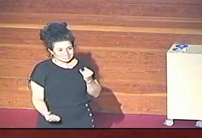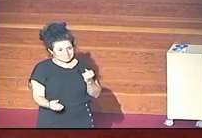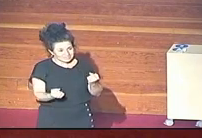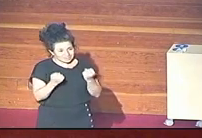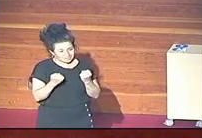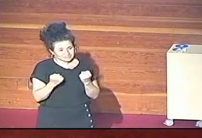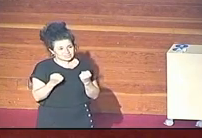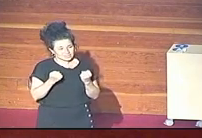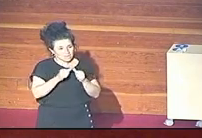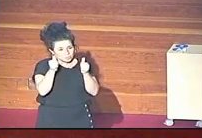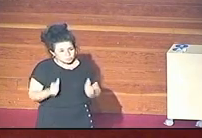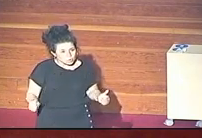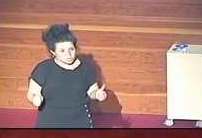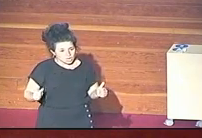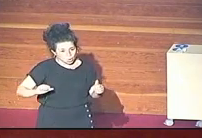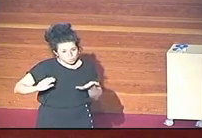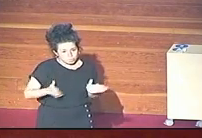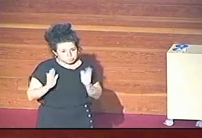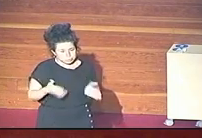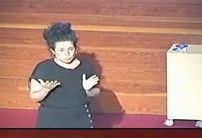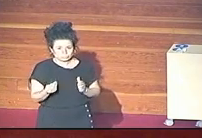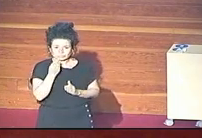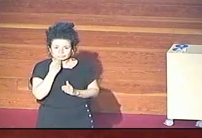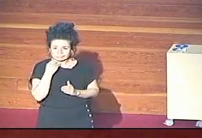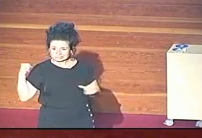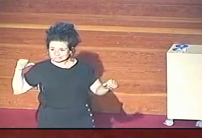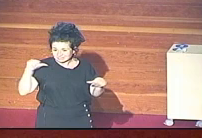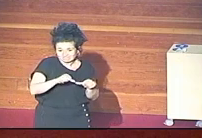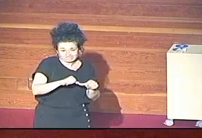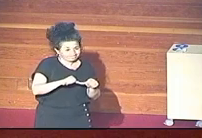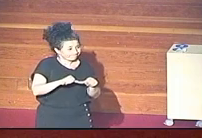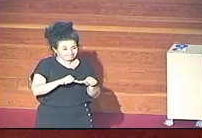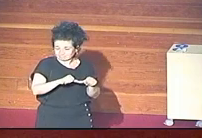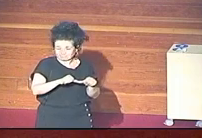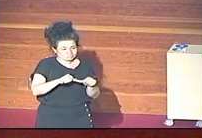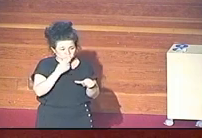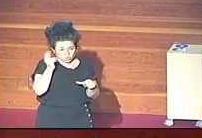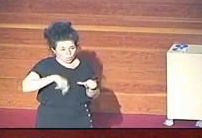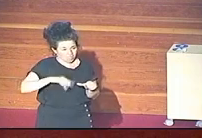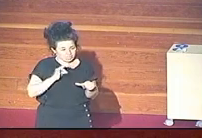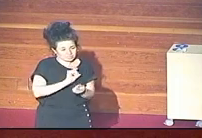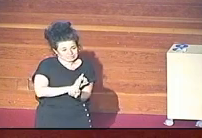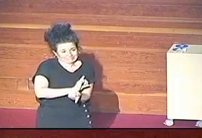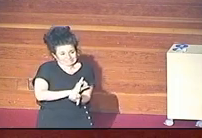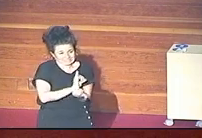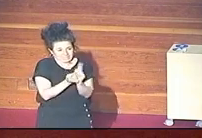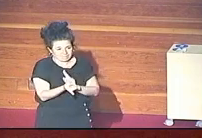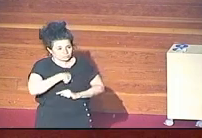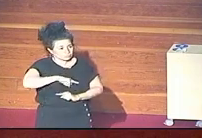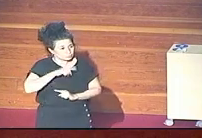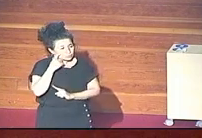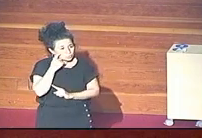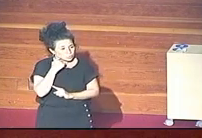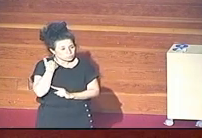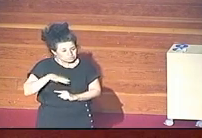modelo de producción y consumo que hemos venido haciendo hasta ahora va a tener que cambiar vamos a tener que cambiar nuestros hábitos ya hemos